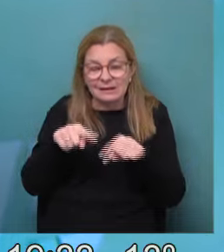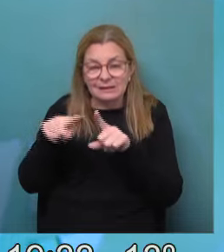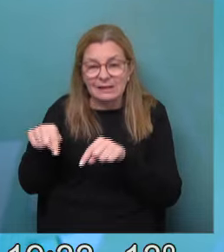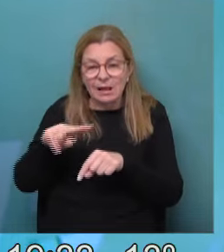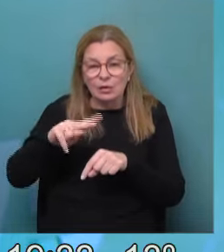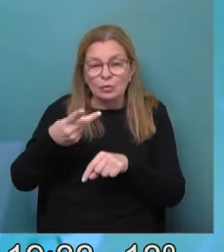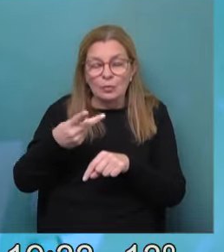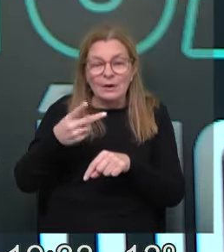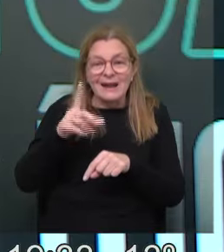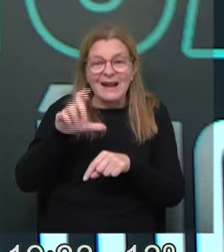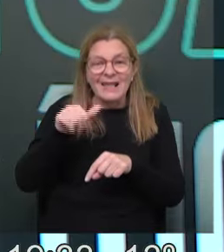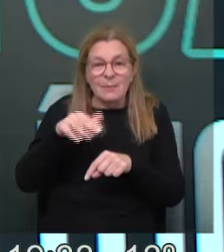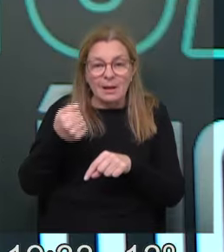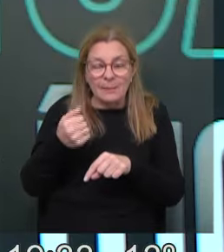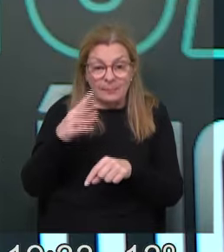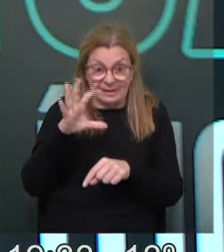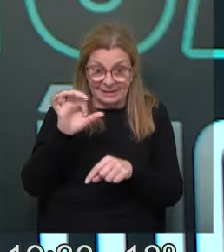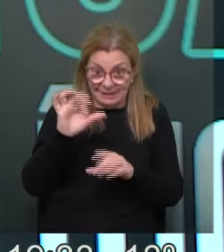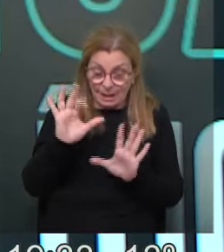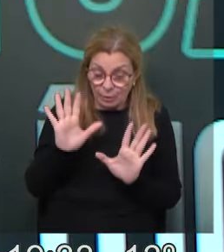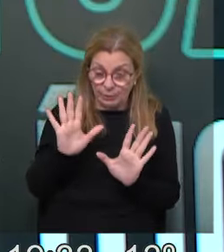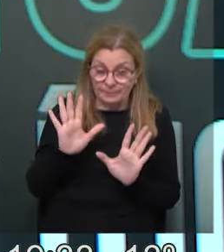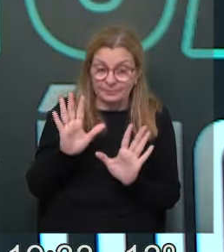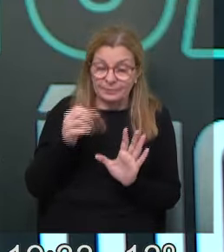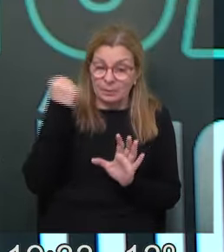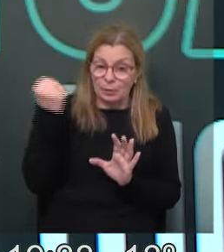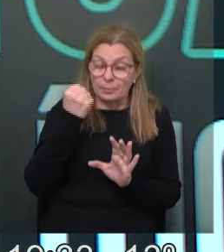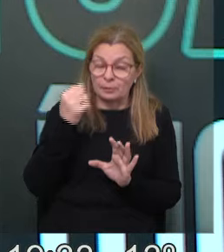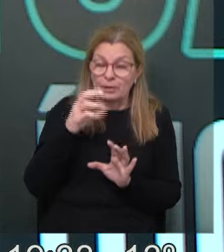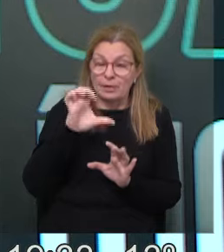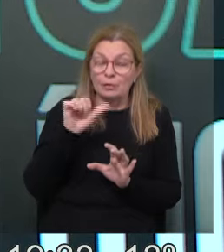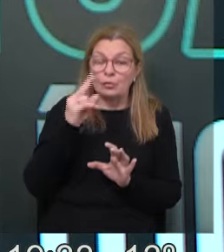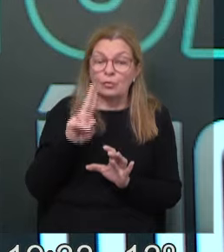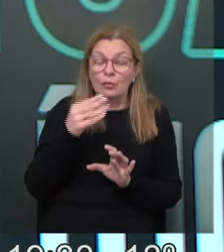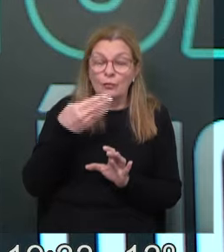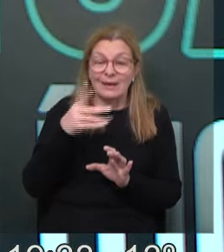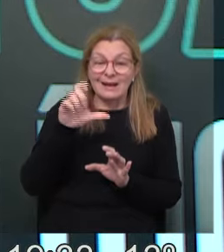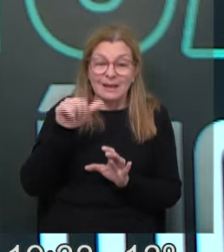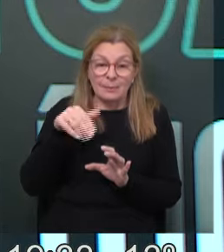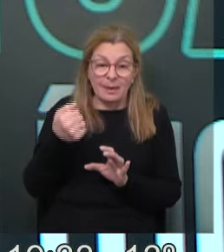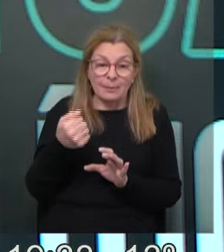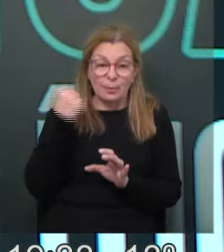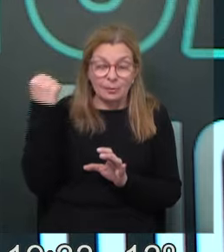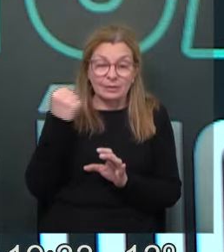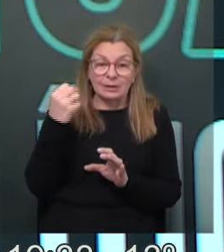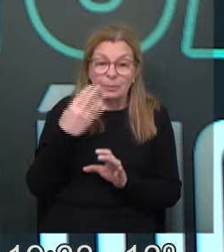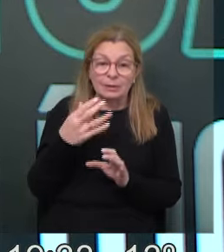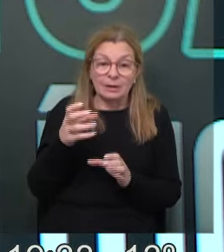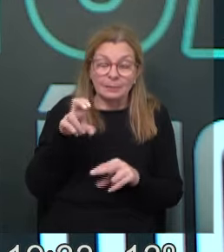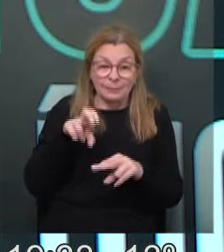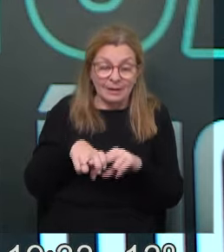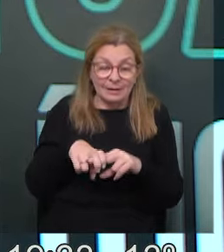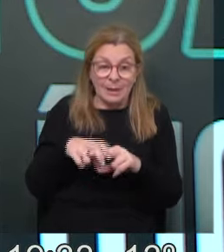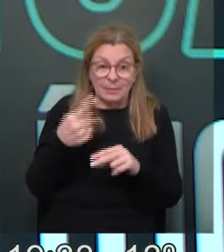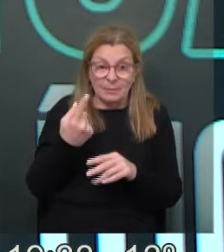de los sublemas bueno para el senado es importante el tema de los sublemas justamente porque la adjudicación de las bancas se hace primero